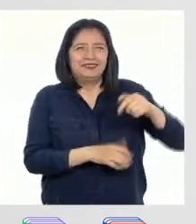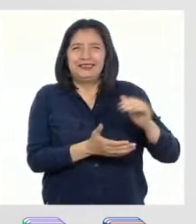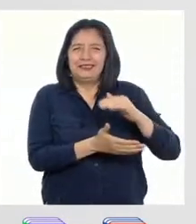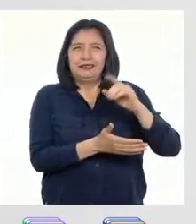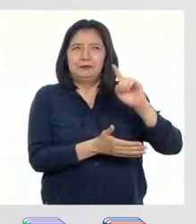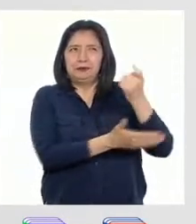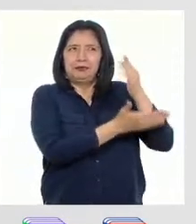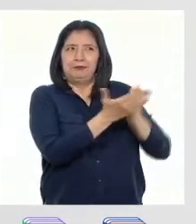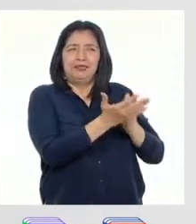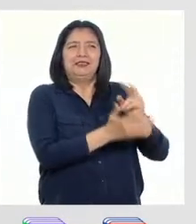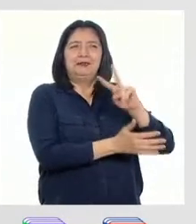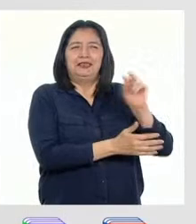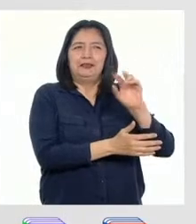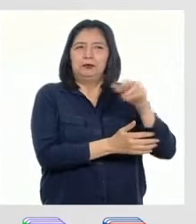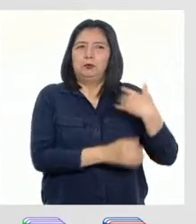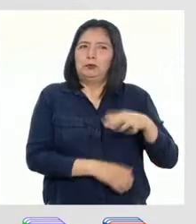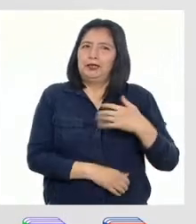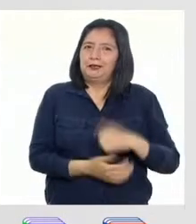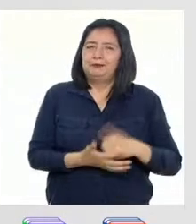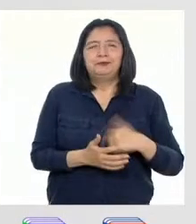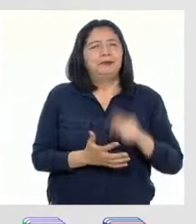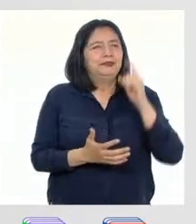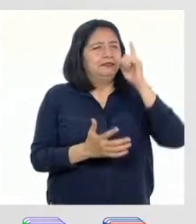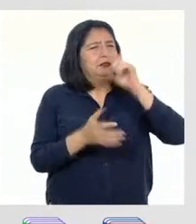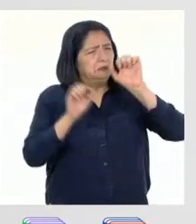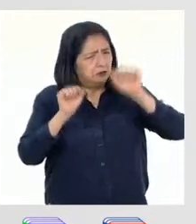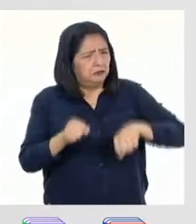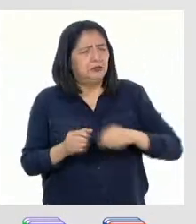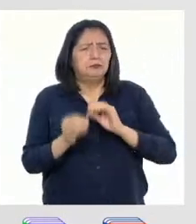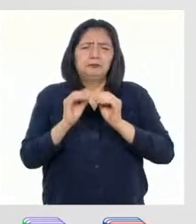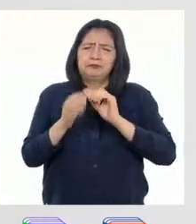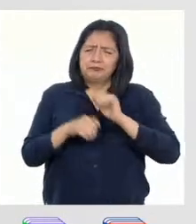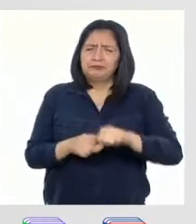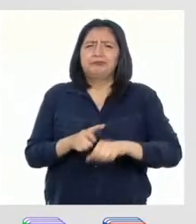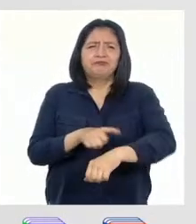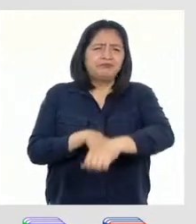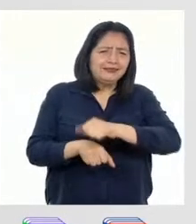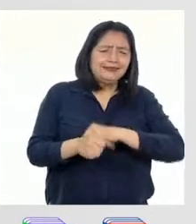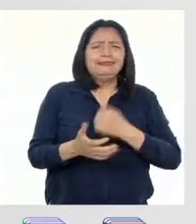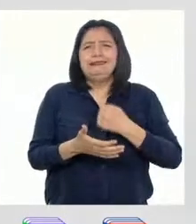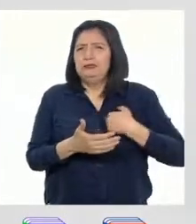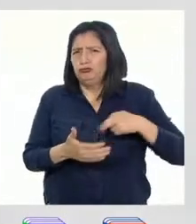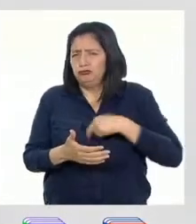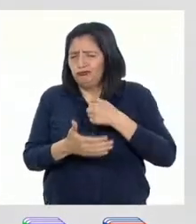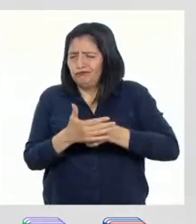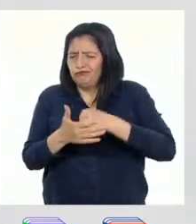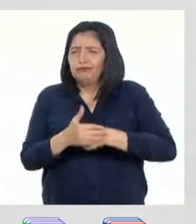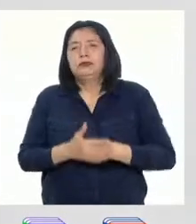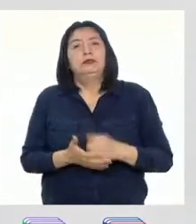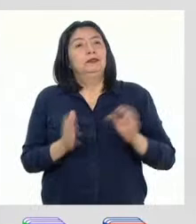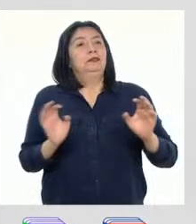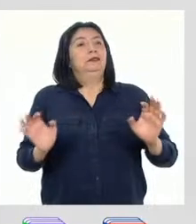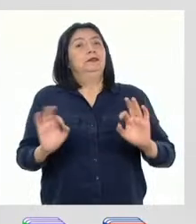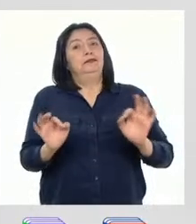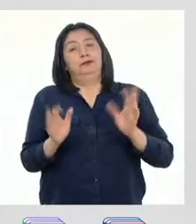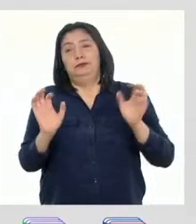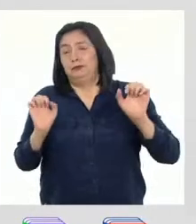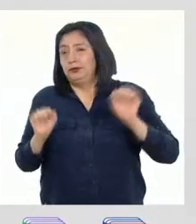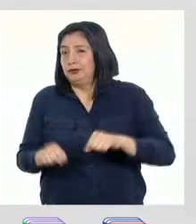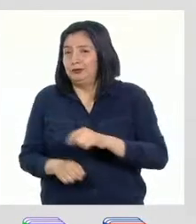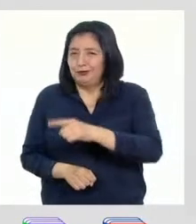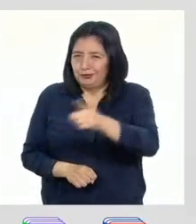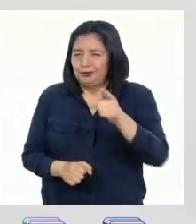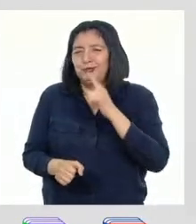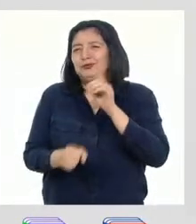2020, que ha sido muy desafiante, pero que hemos podido superar gracias al empeño que le hemos puesto. Y nada hubiera sido posible sin